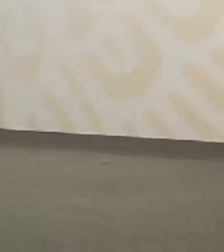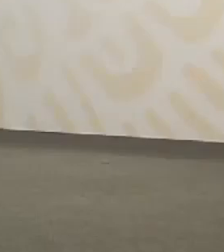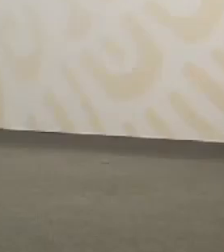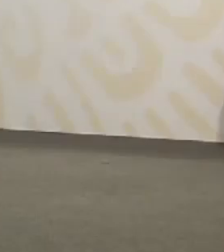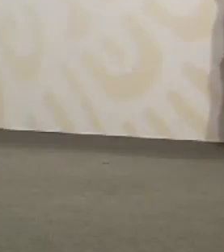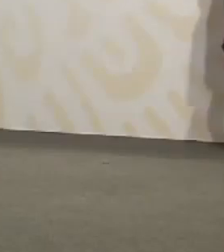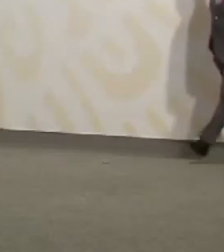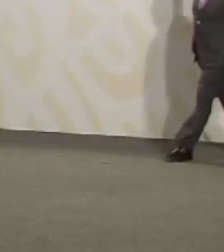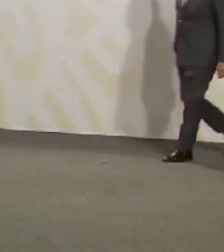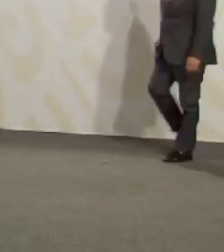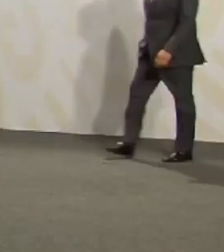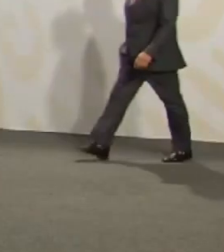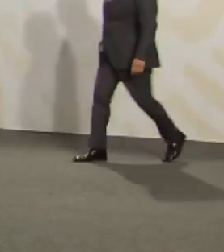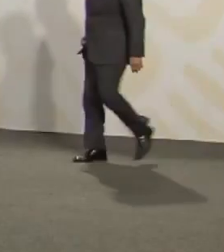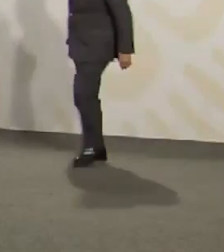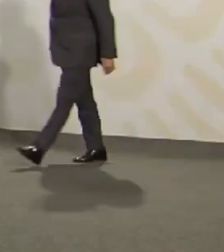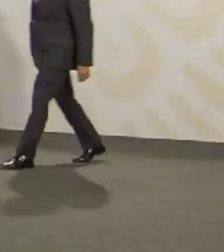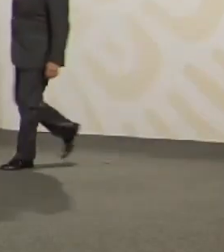Buenas tardes.